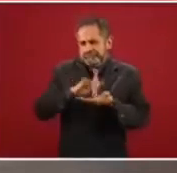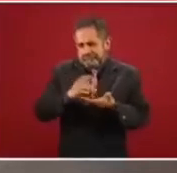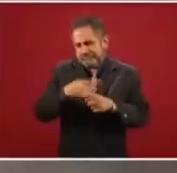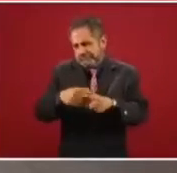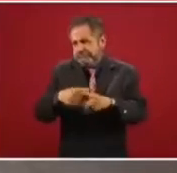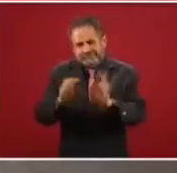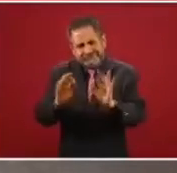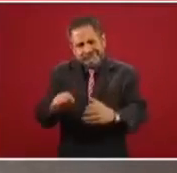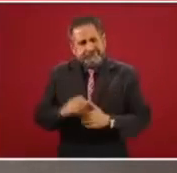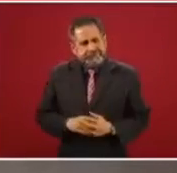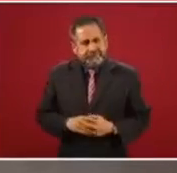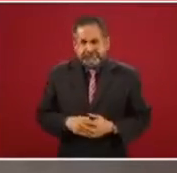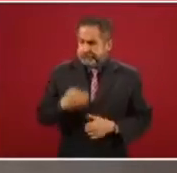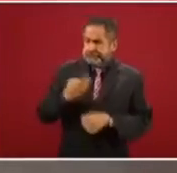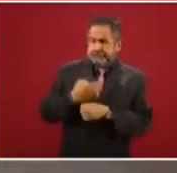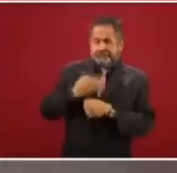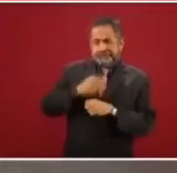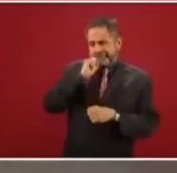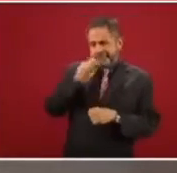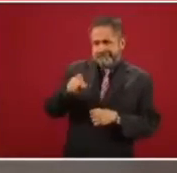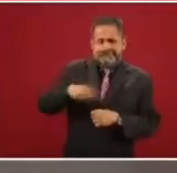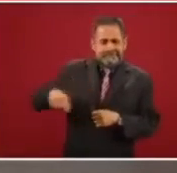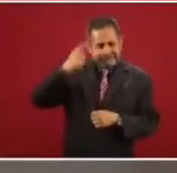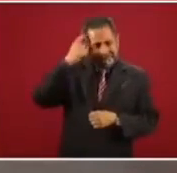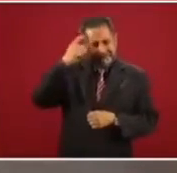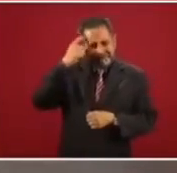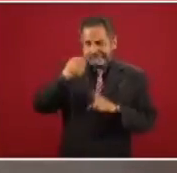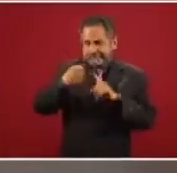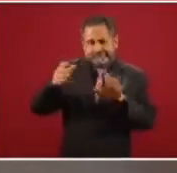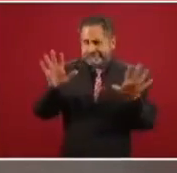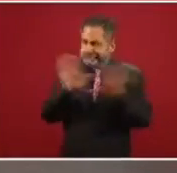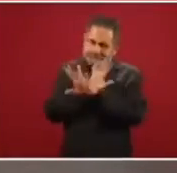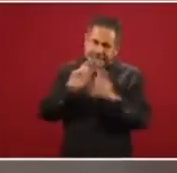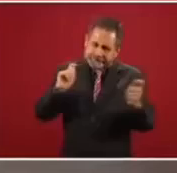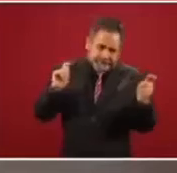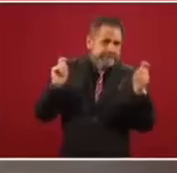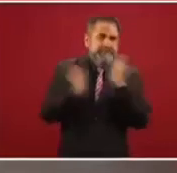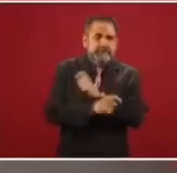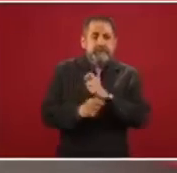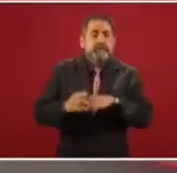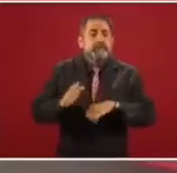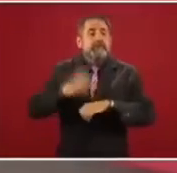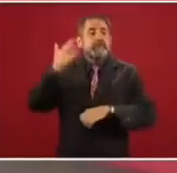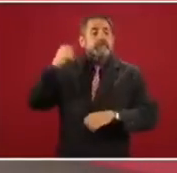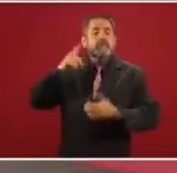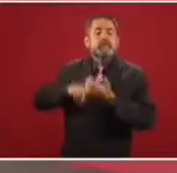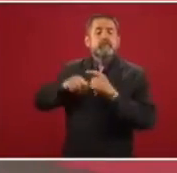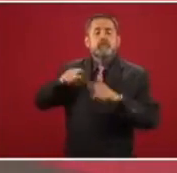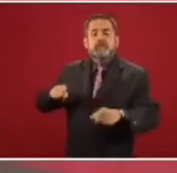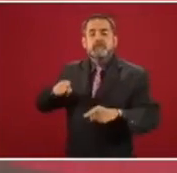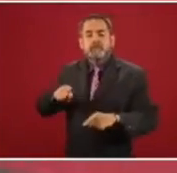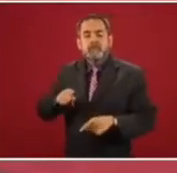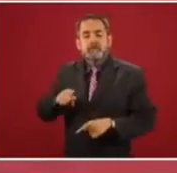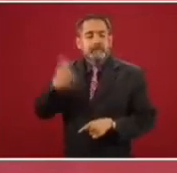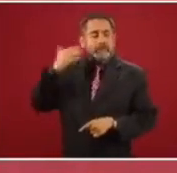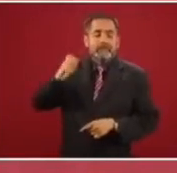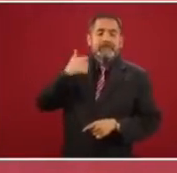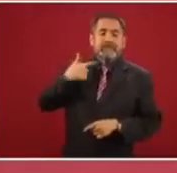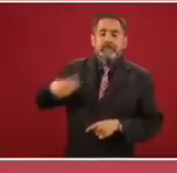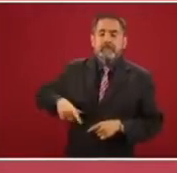concepción que se fue imponiendo por razones mercantilistas